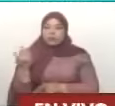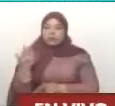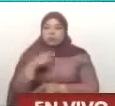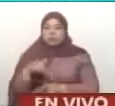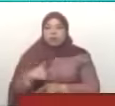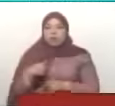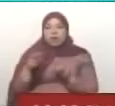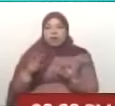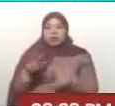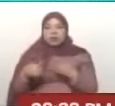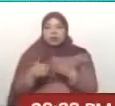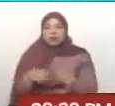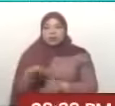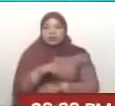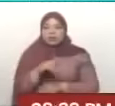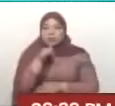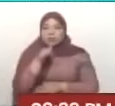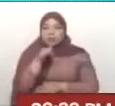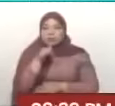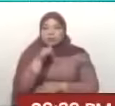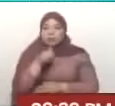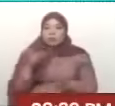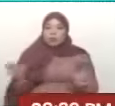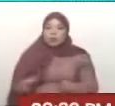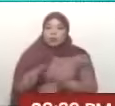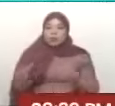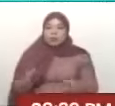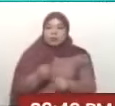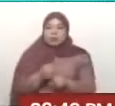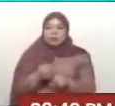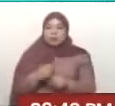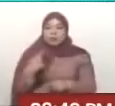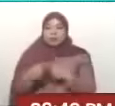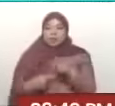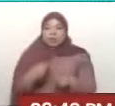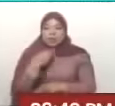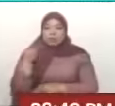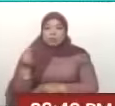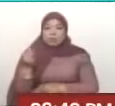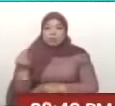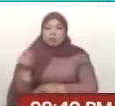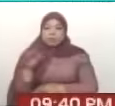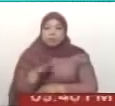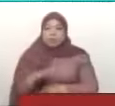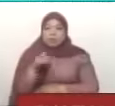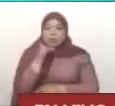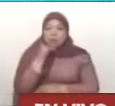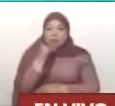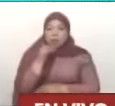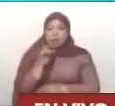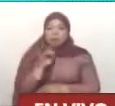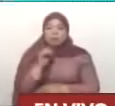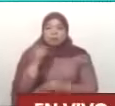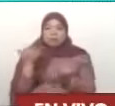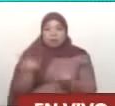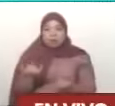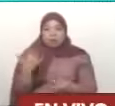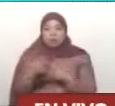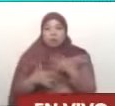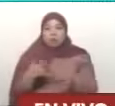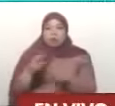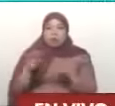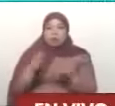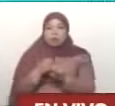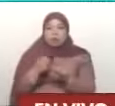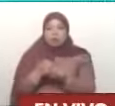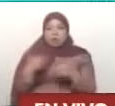de los 7 vértices, como también estamos promoviendo que los jueves sean jueves de vamos a cuidarnos. Y allí mirar todo el tema de